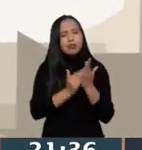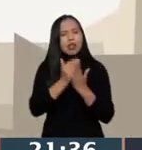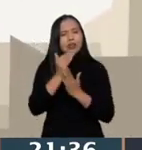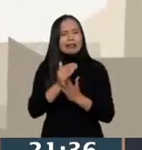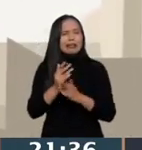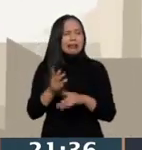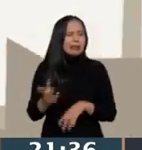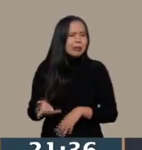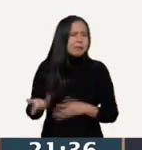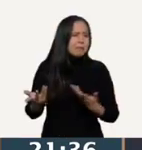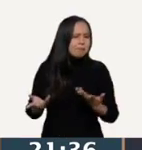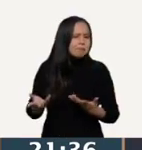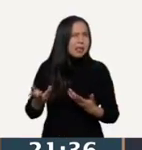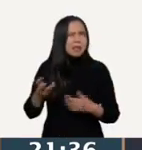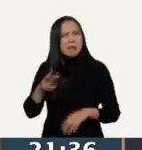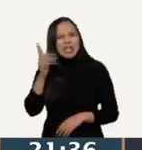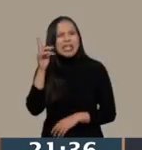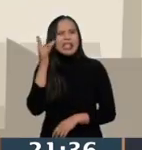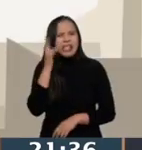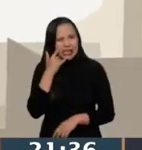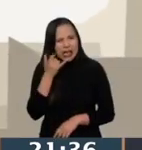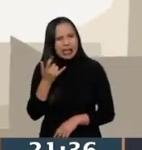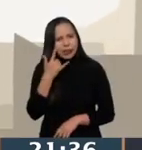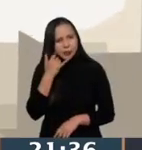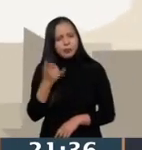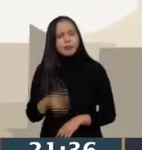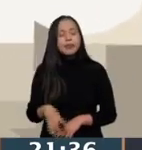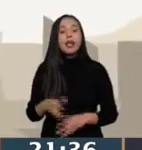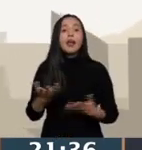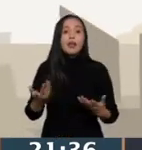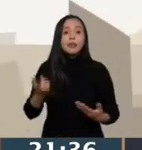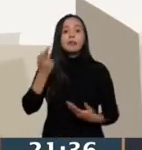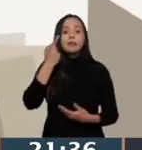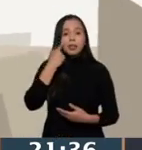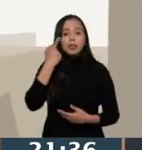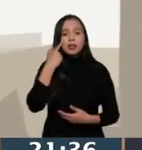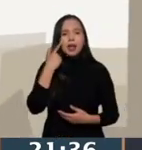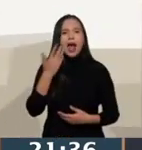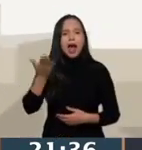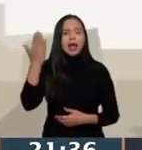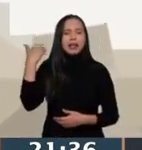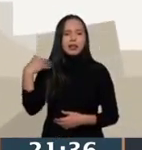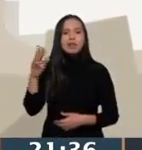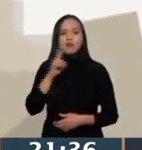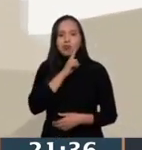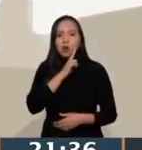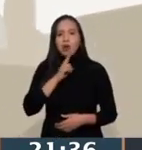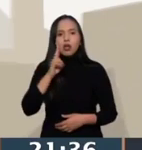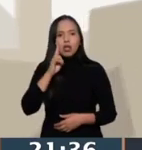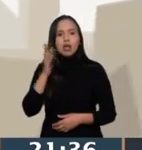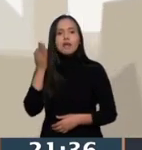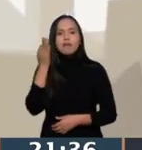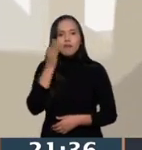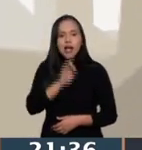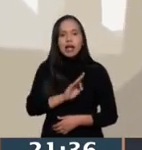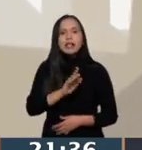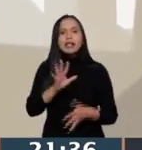atípico. Esto, en generar la percepción, ya ha habido incluso noticias falsas que dicen